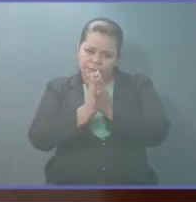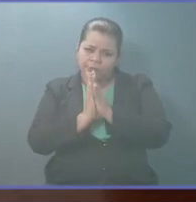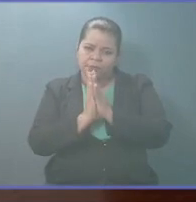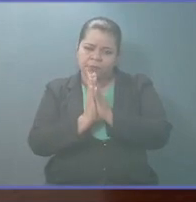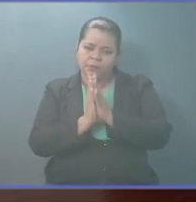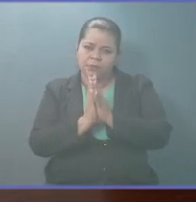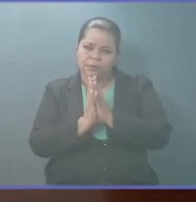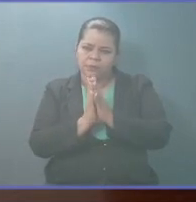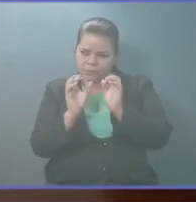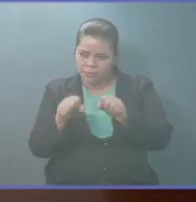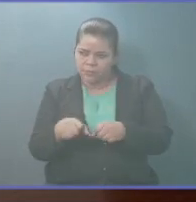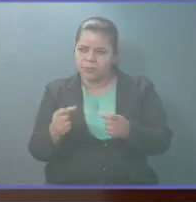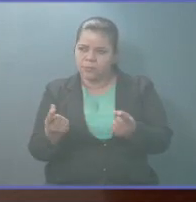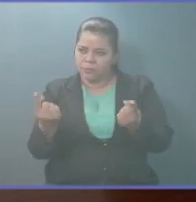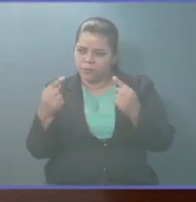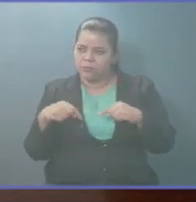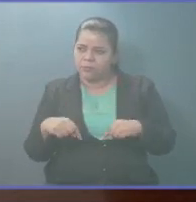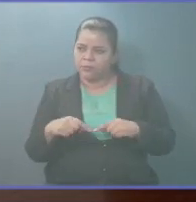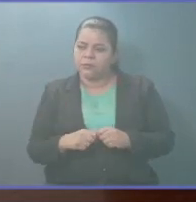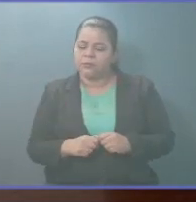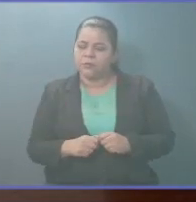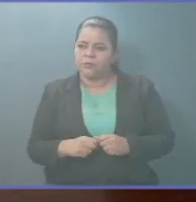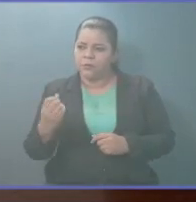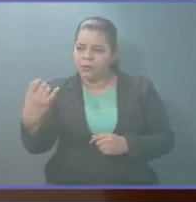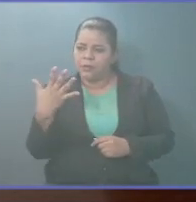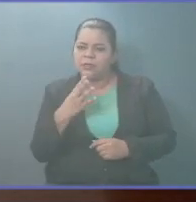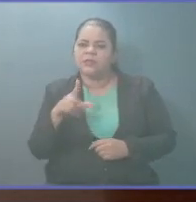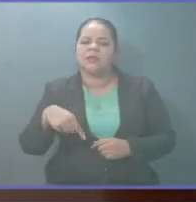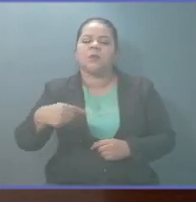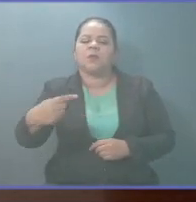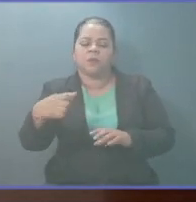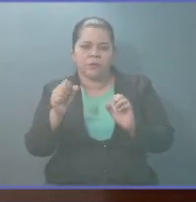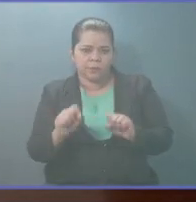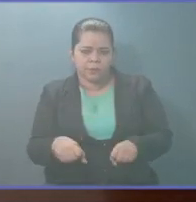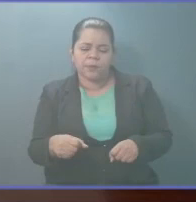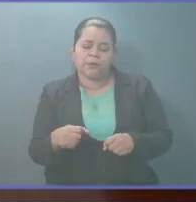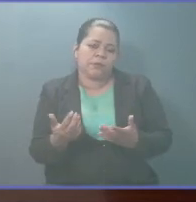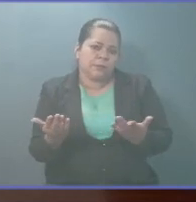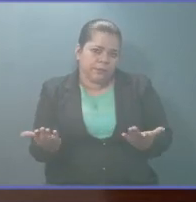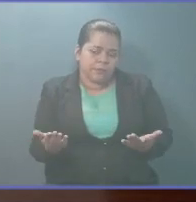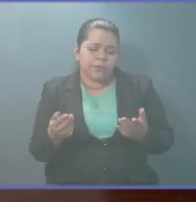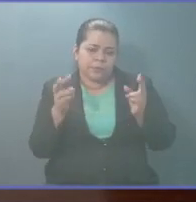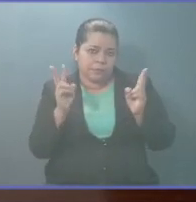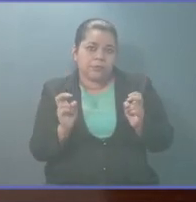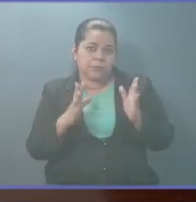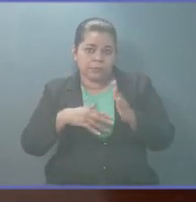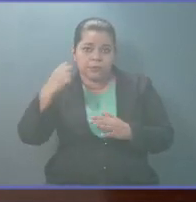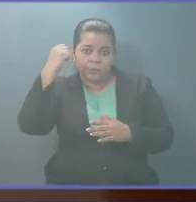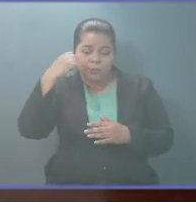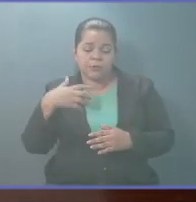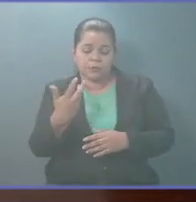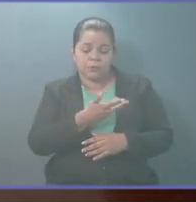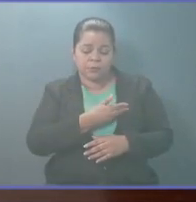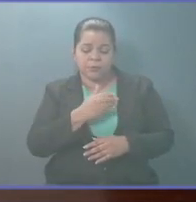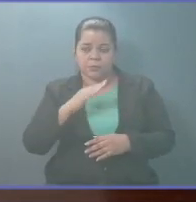que comenzó esta legislatura iniciamos con foros, con audiencias y que llevó a